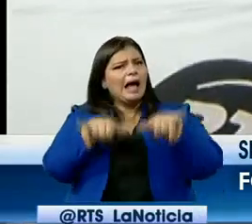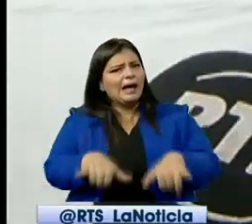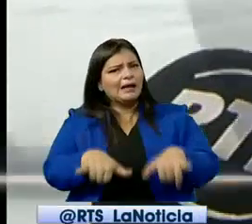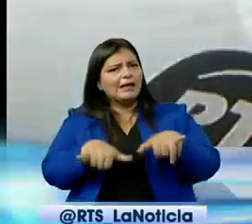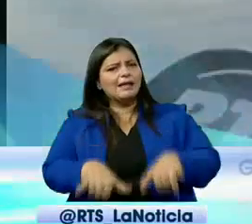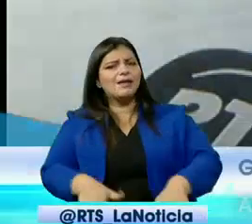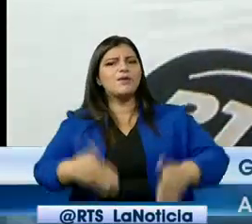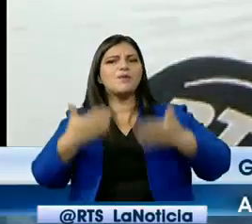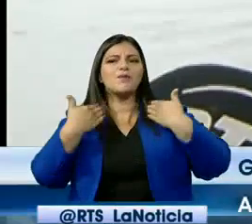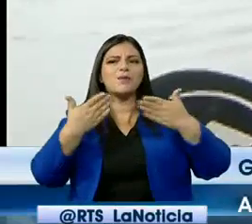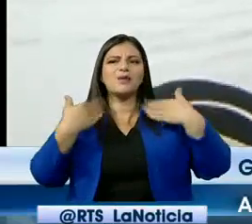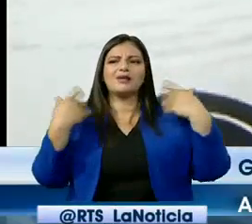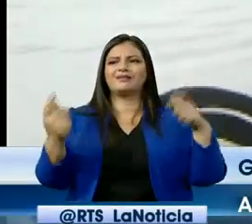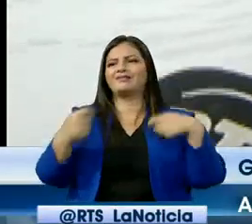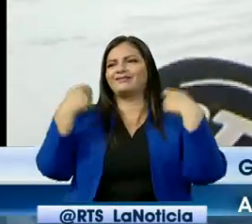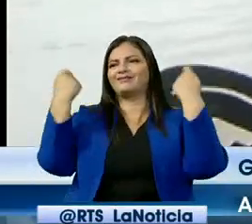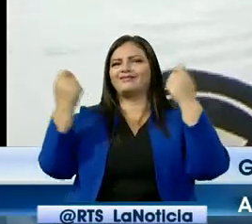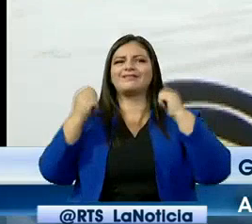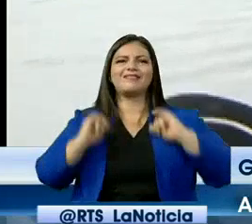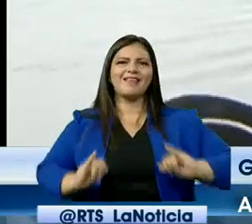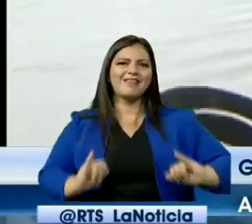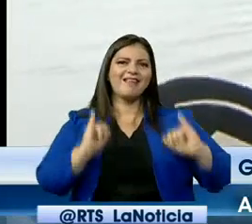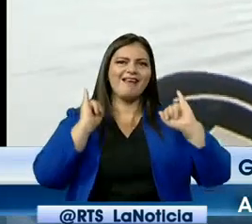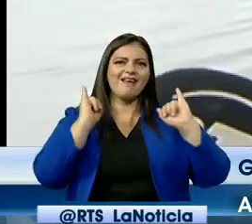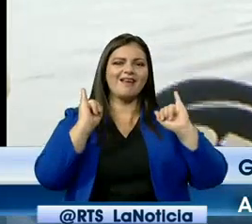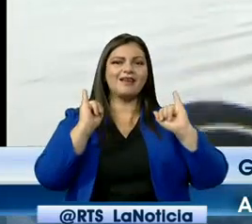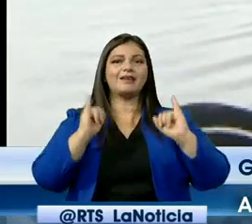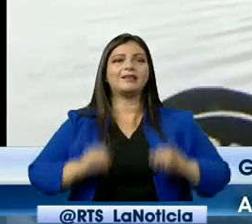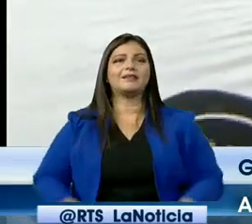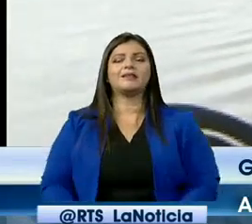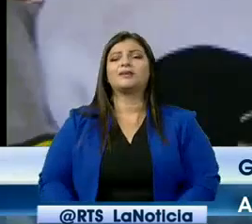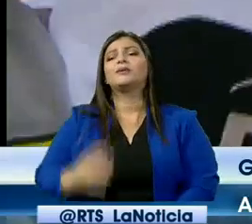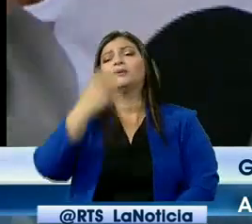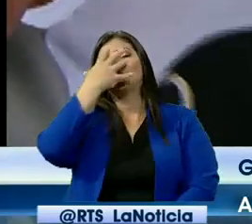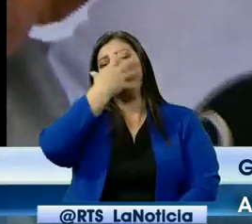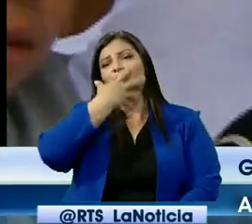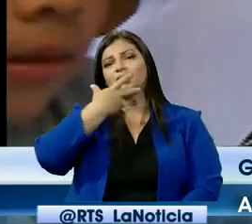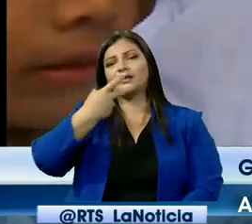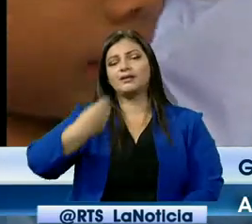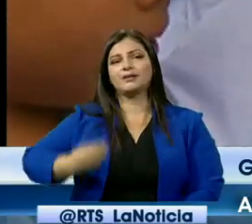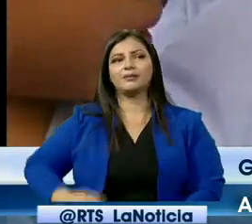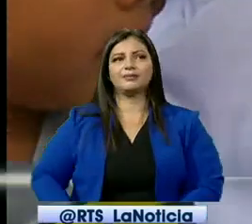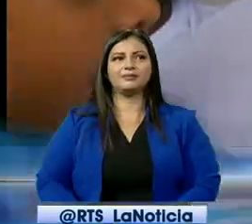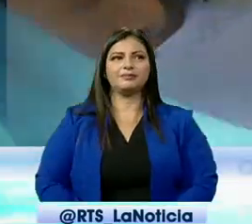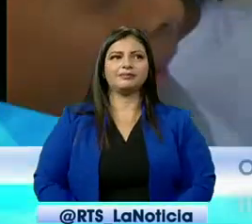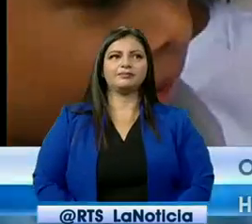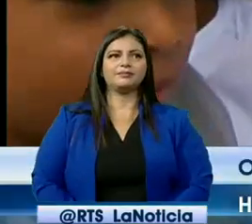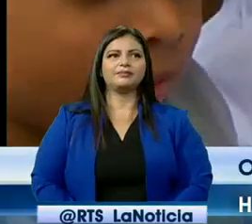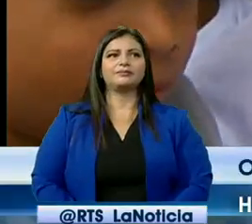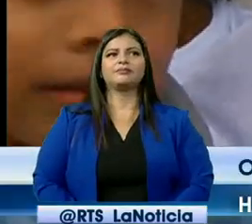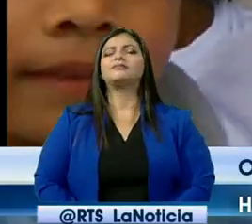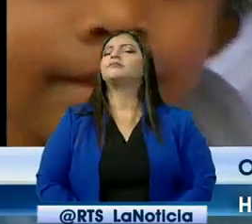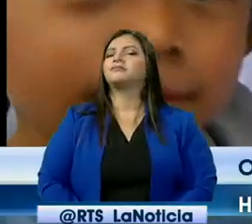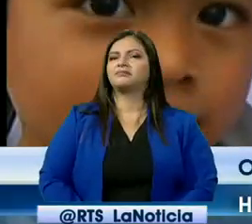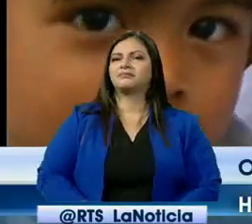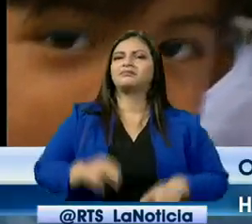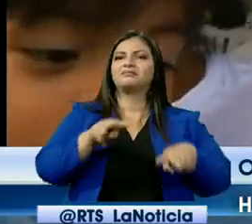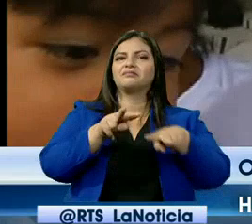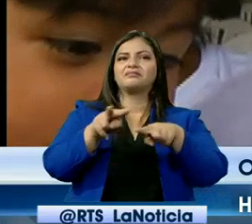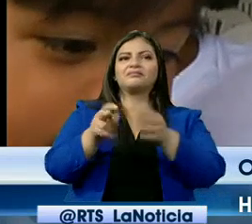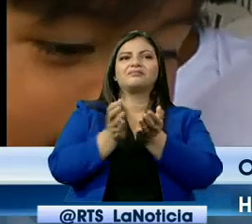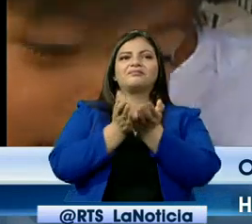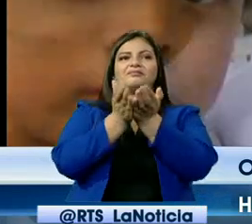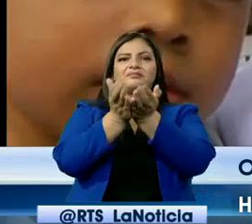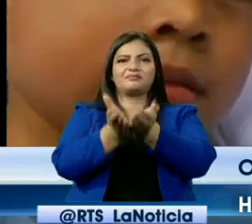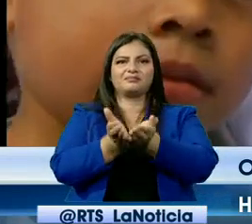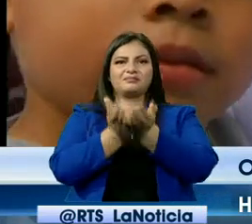la diversión, sanamente. Eso es algo muy bonito. Sí, aquí disfrutando con el desfile náutico que hay aquí en la isla